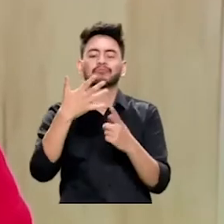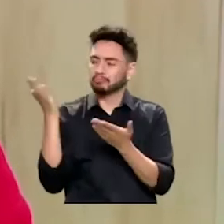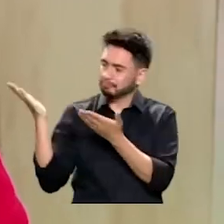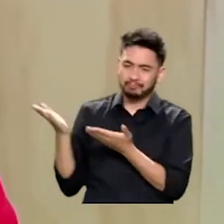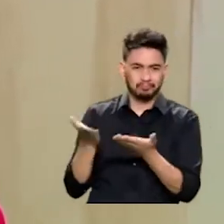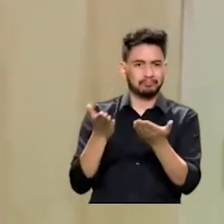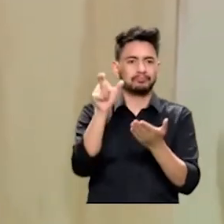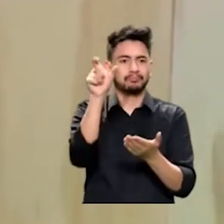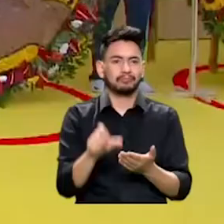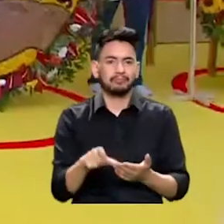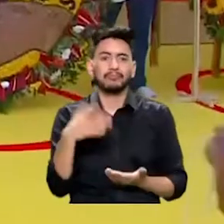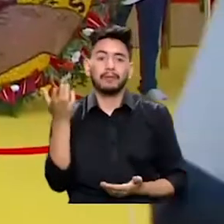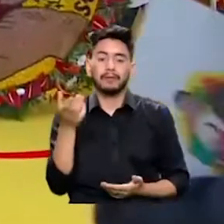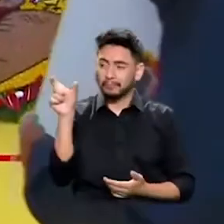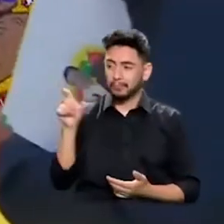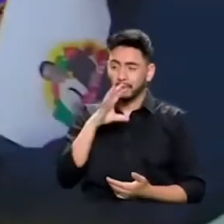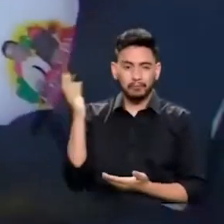dato. Se lo voy a contar.